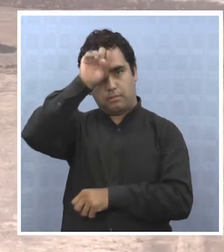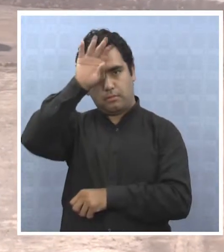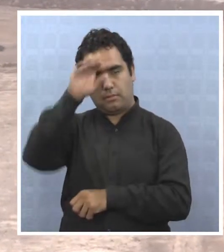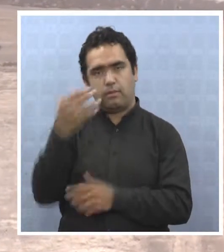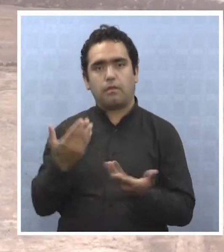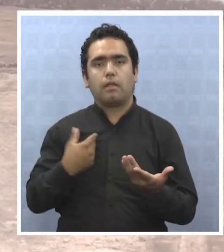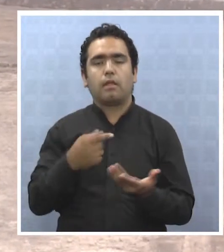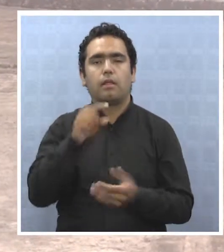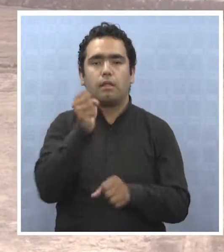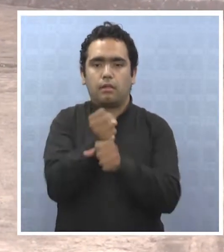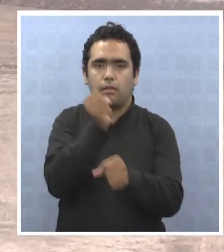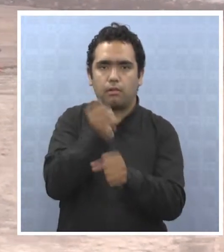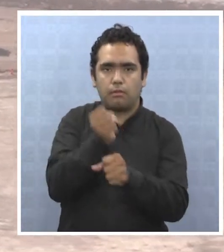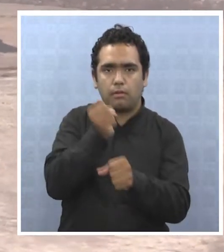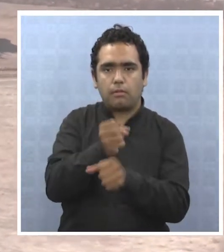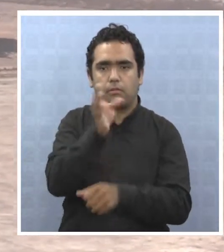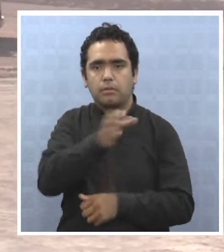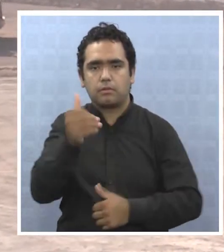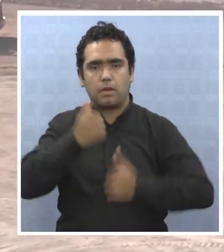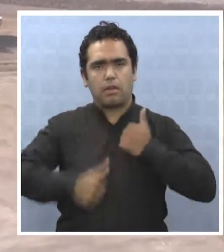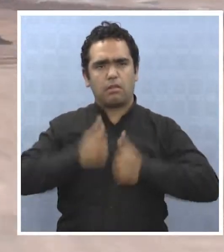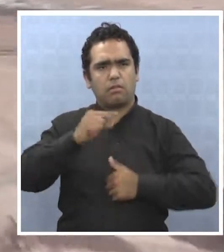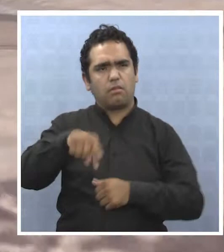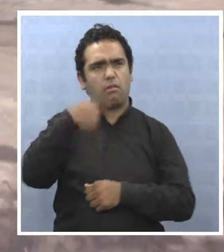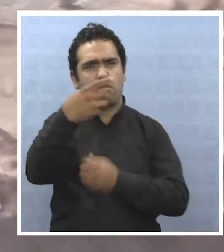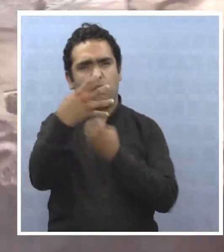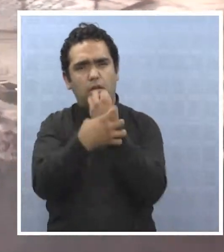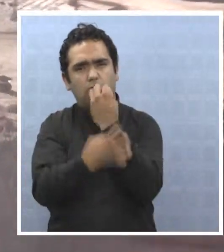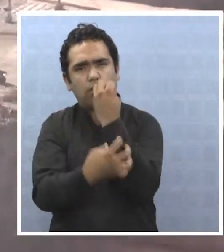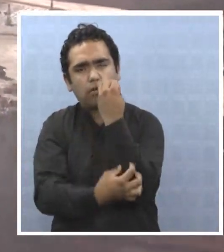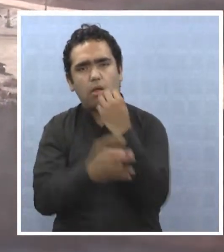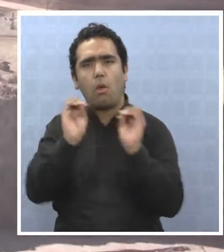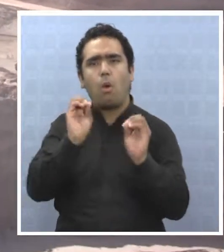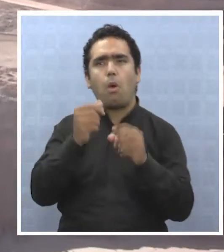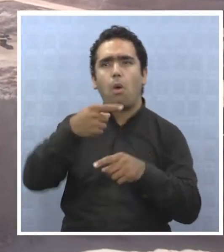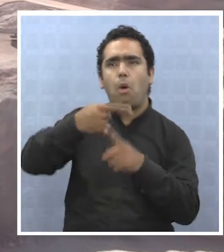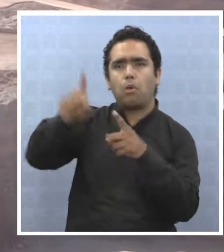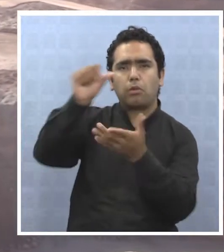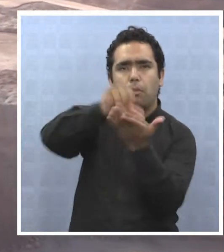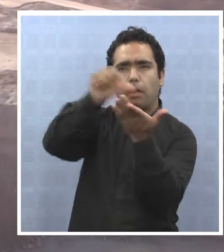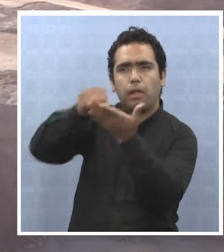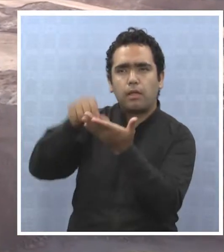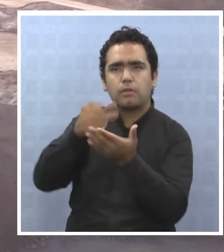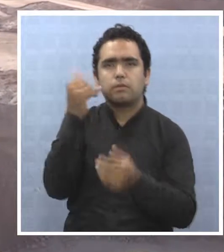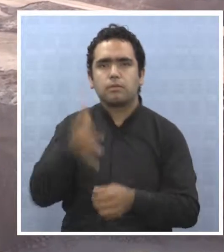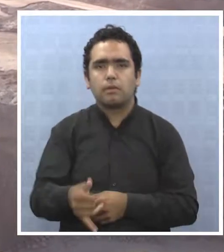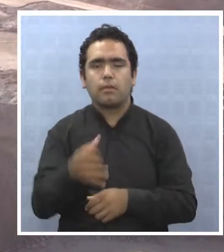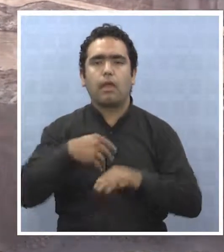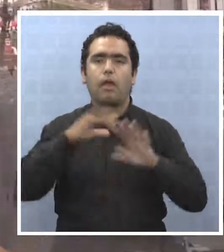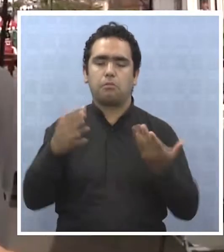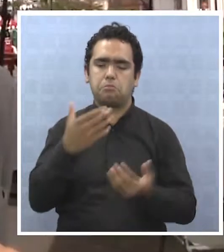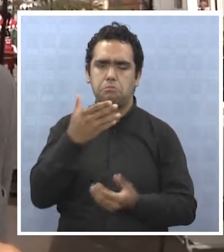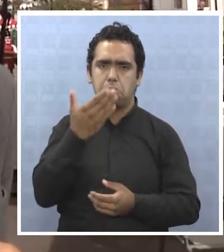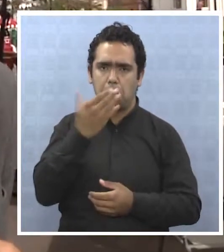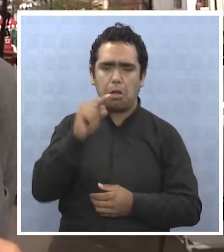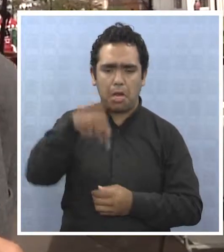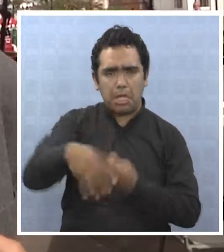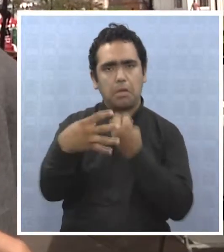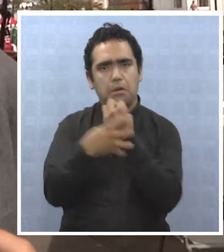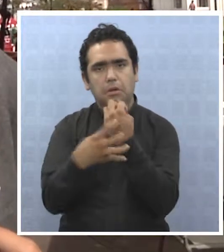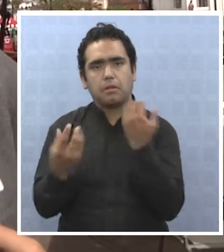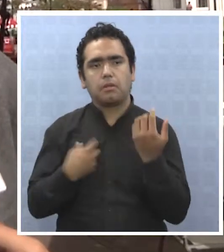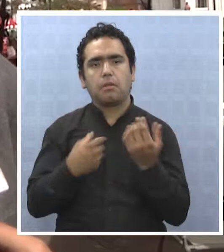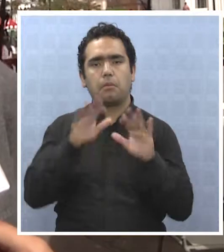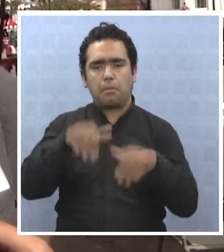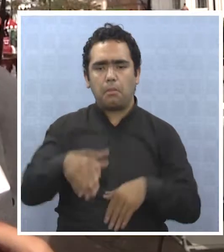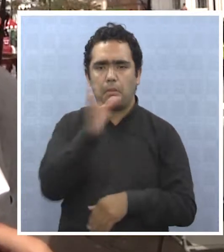se prefiere traer mano de obra más calificada de otras regiones e incluso del extranjero. La gran queja que se ve en todas las regiones, nosotros estamos